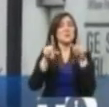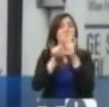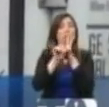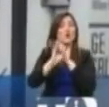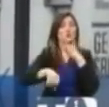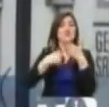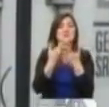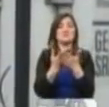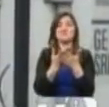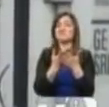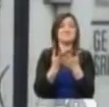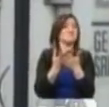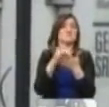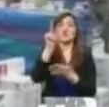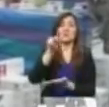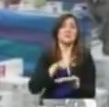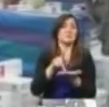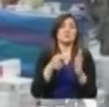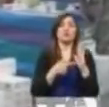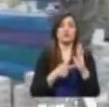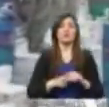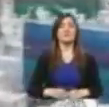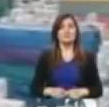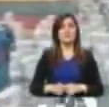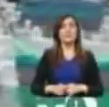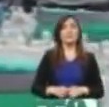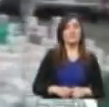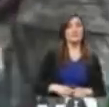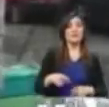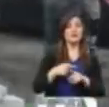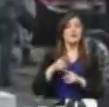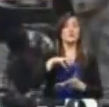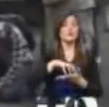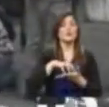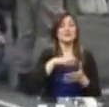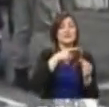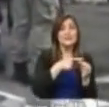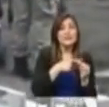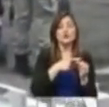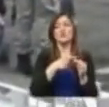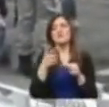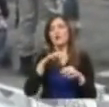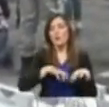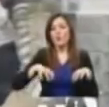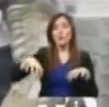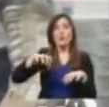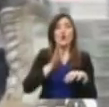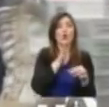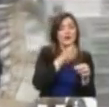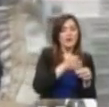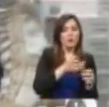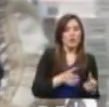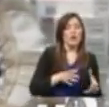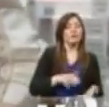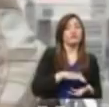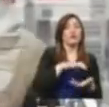que justifique su legal ingreso al país. La capital y otras provincias del centro del país serían el objetivo de esta mercadería, que